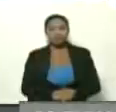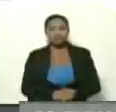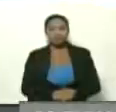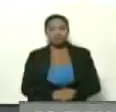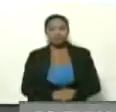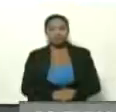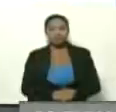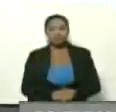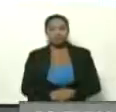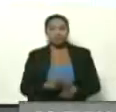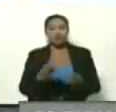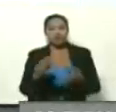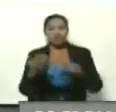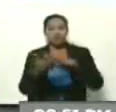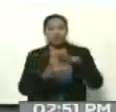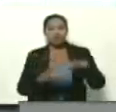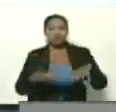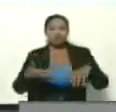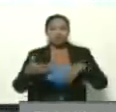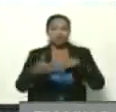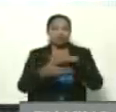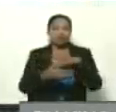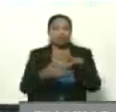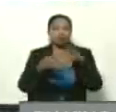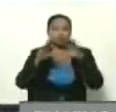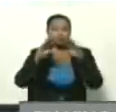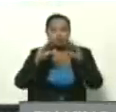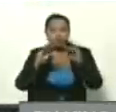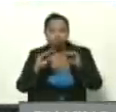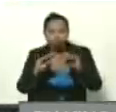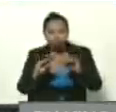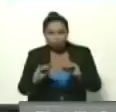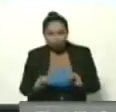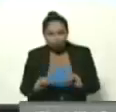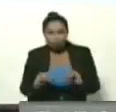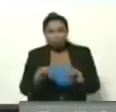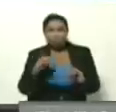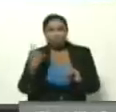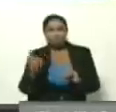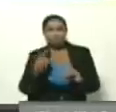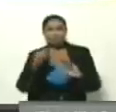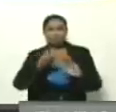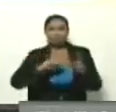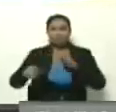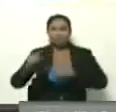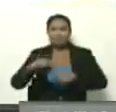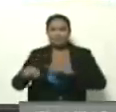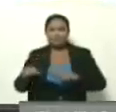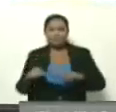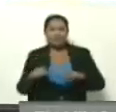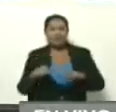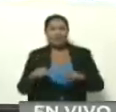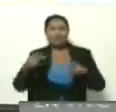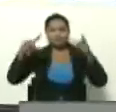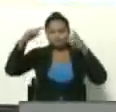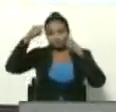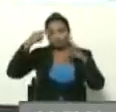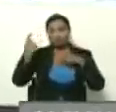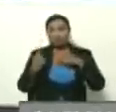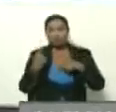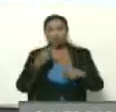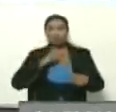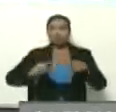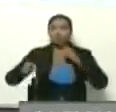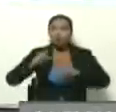vaporones, cuántas candelitas se han apagado solo con la instrucción del comandante Hugo Chávez, que no es una consigna, es una